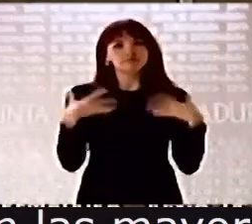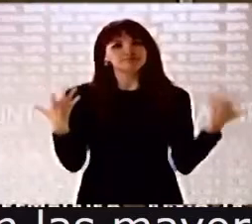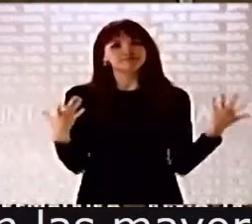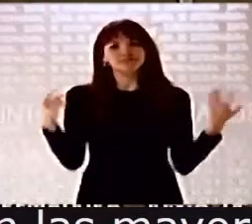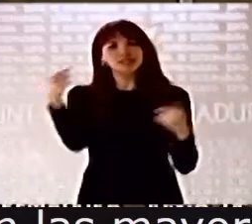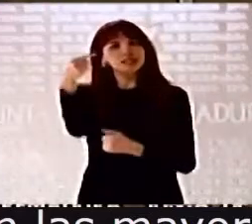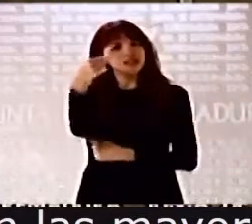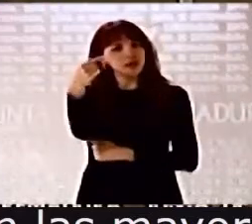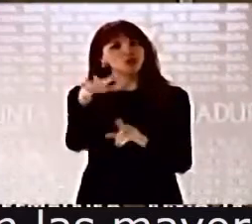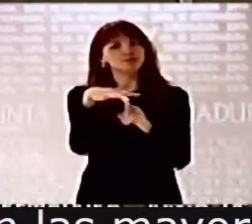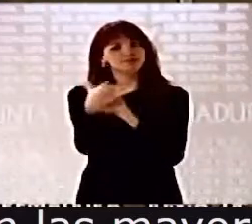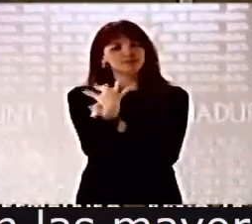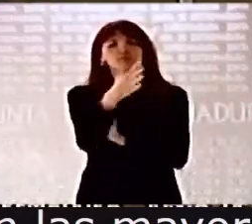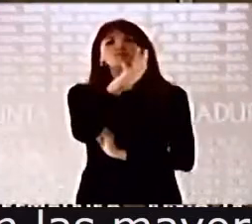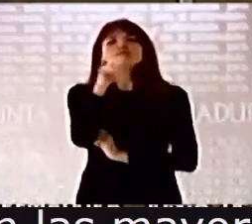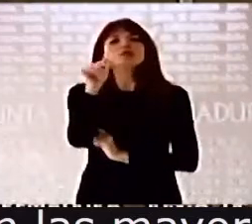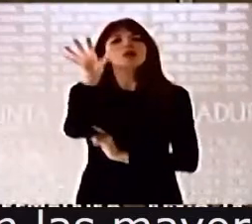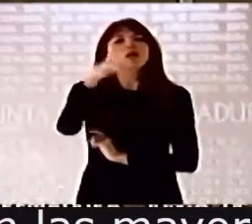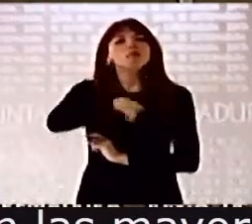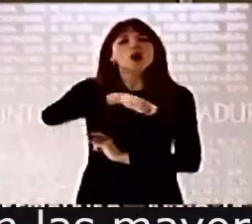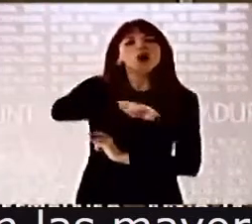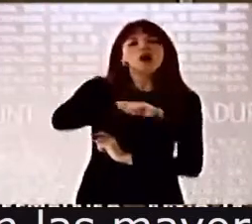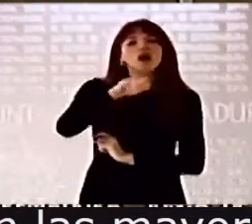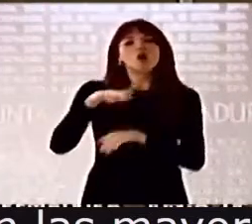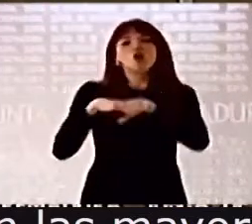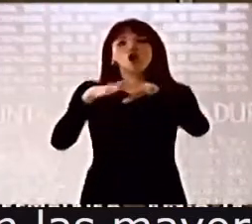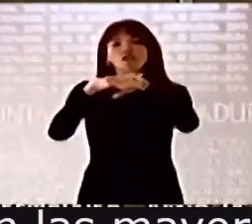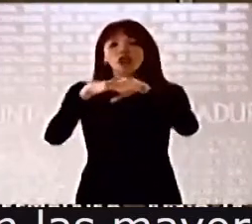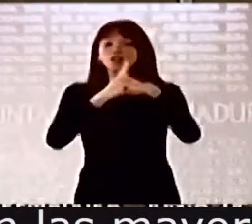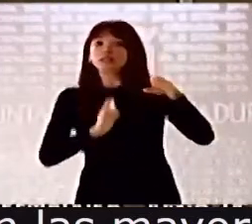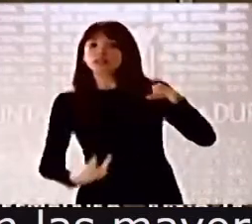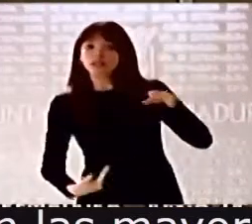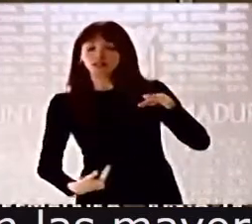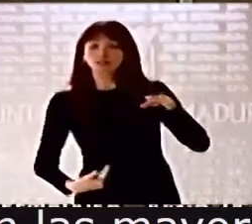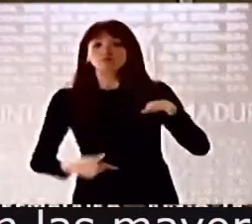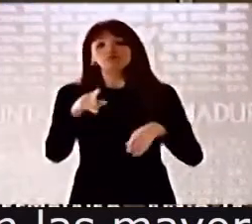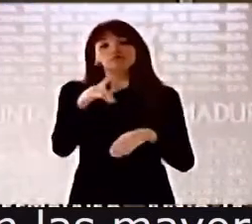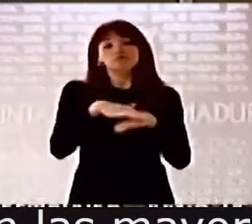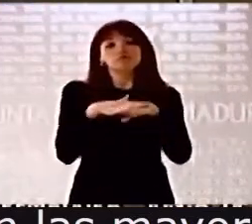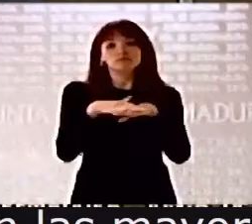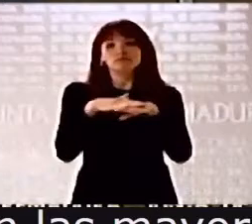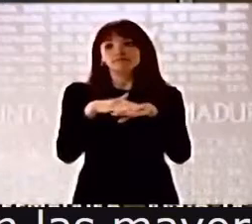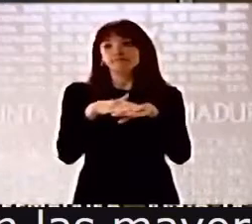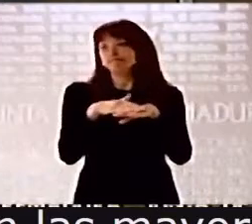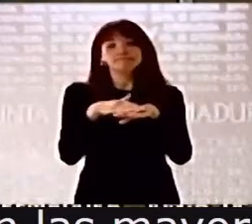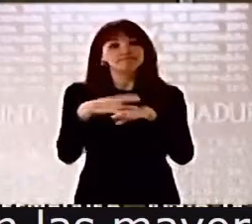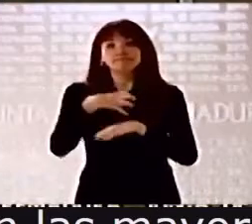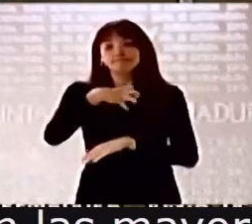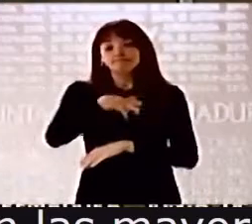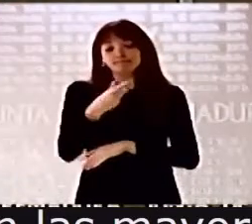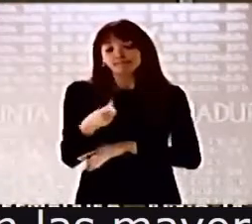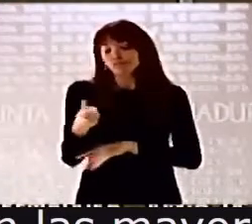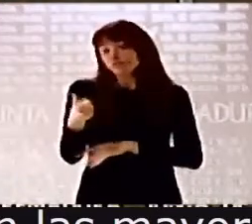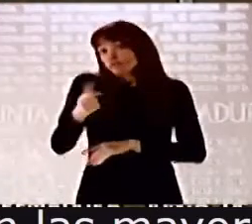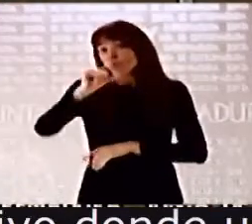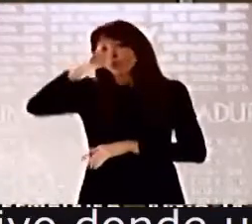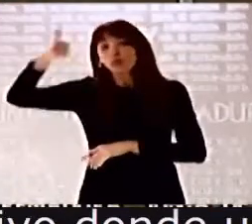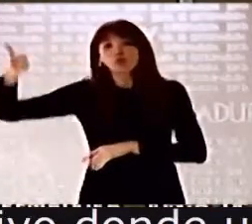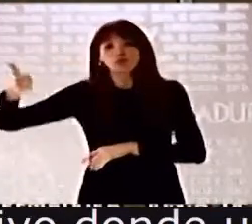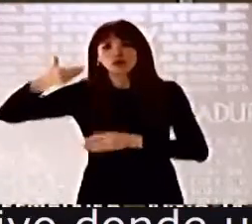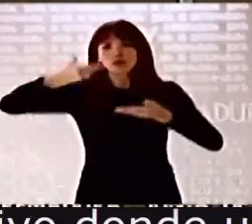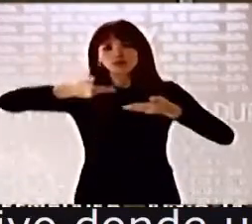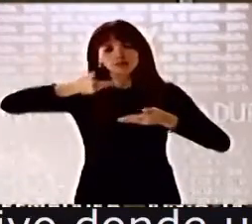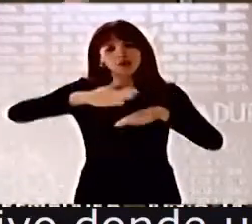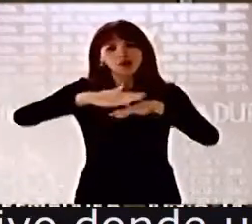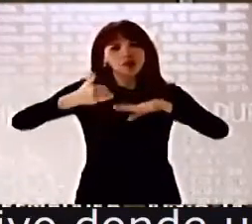negativo. Un país donde un gobierno en funciones no puede aprobar cosas que son esencialmente para